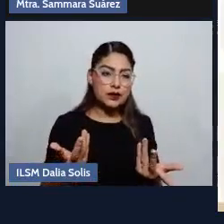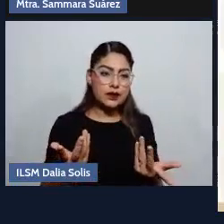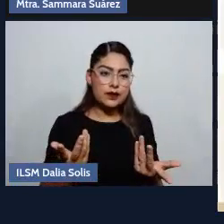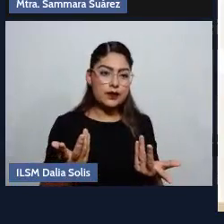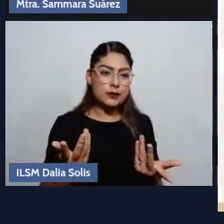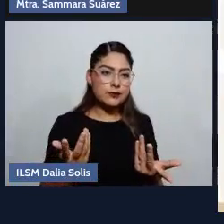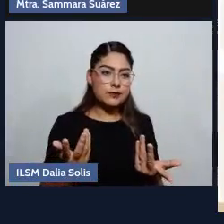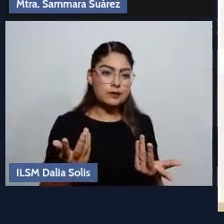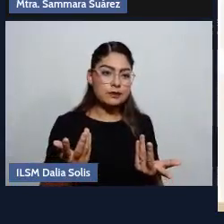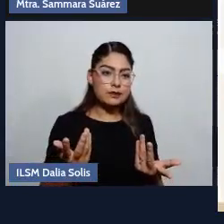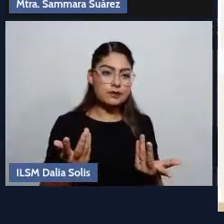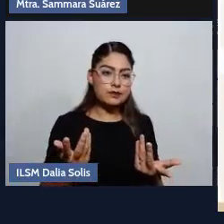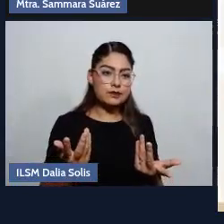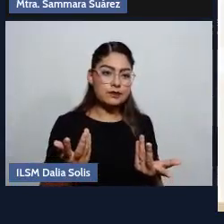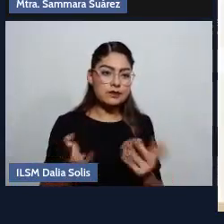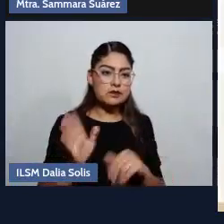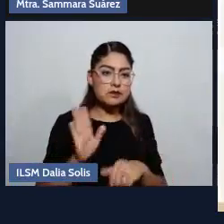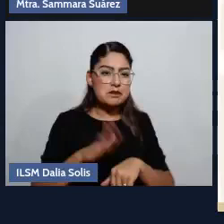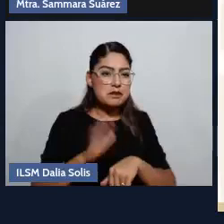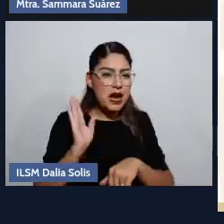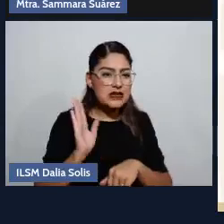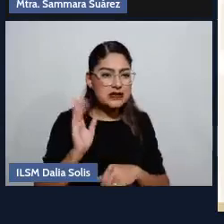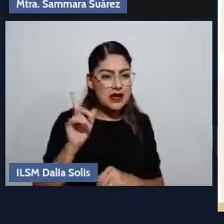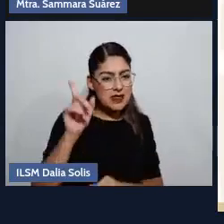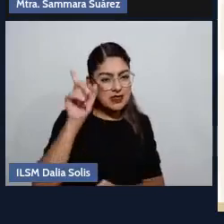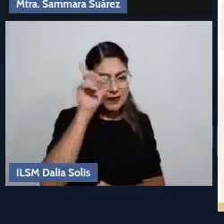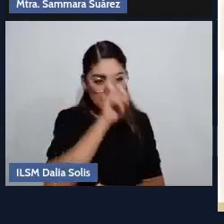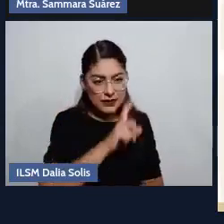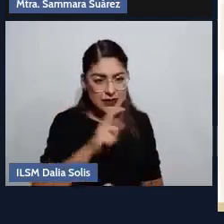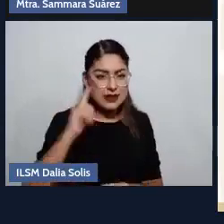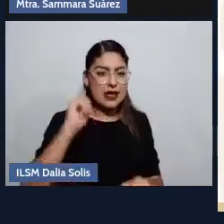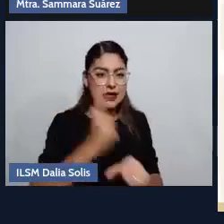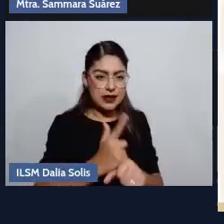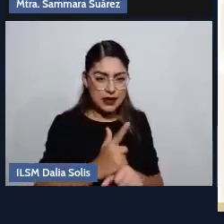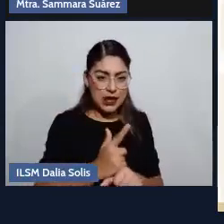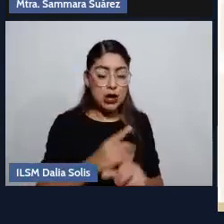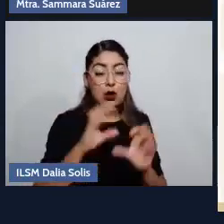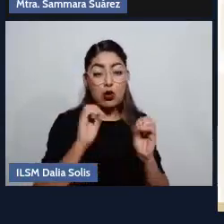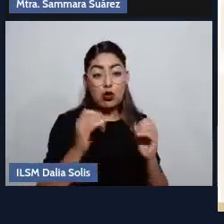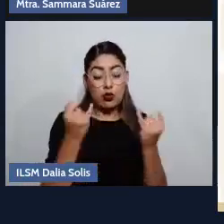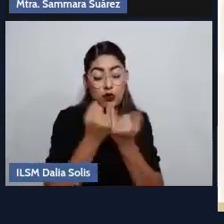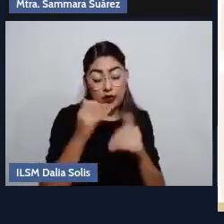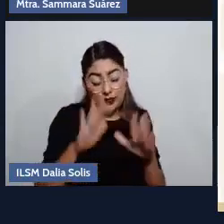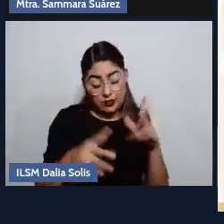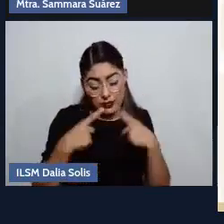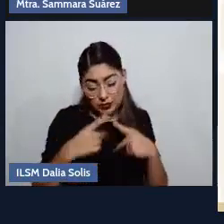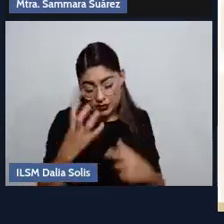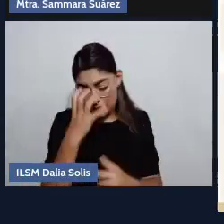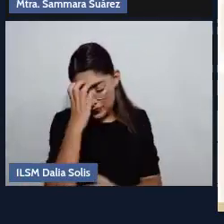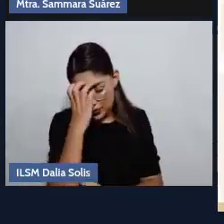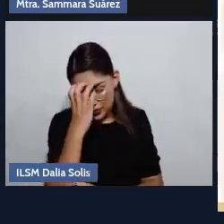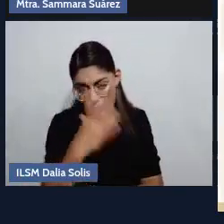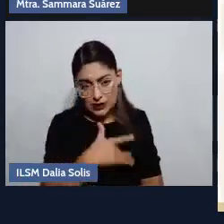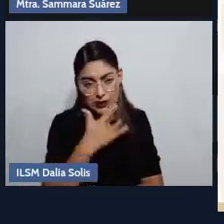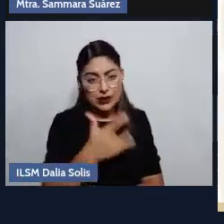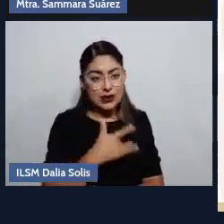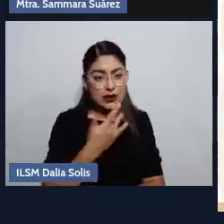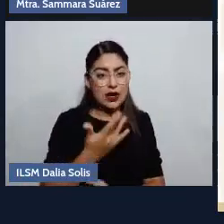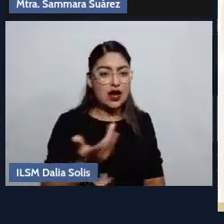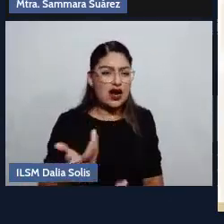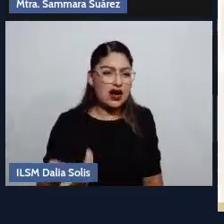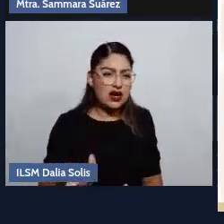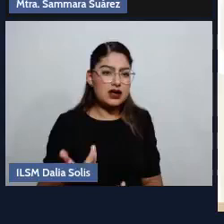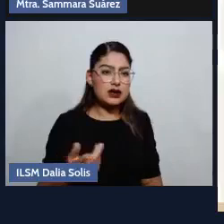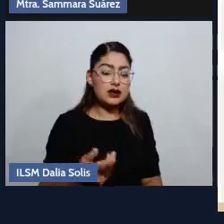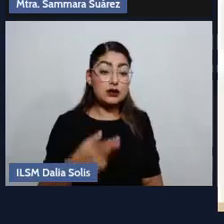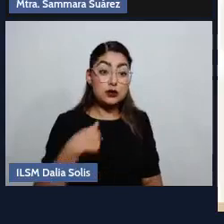es un poquito más difícil de detectar, o a lo mejor hasta por misma pena de la misma gente, de pues, ¿qué van a pensar si voy al psiquiatra,